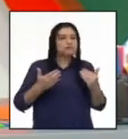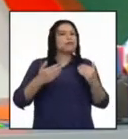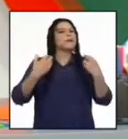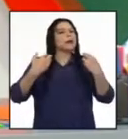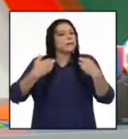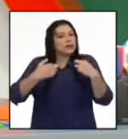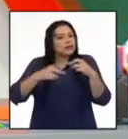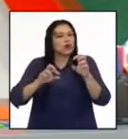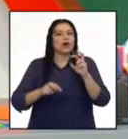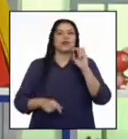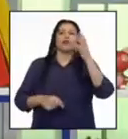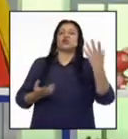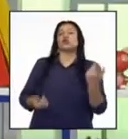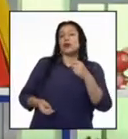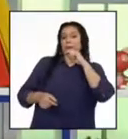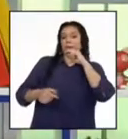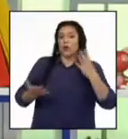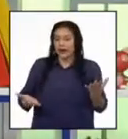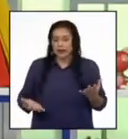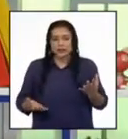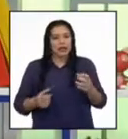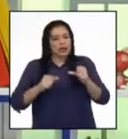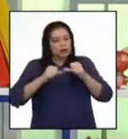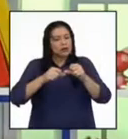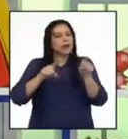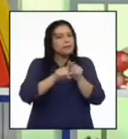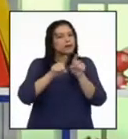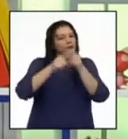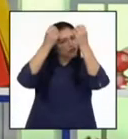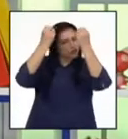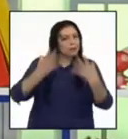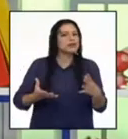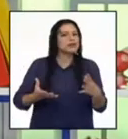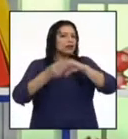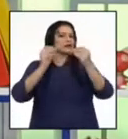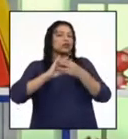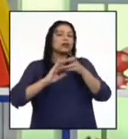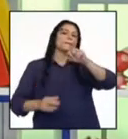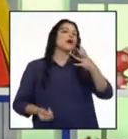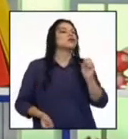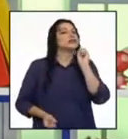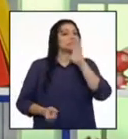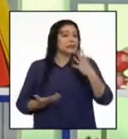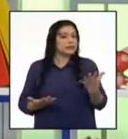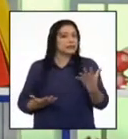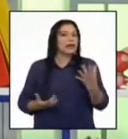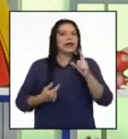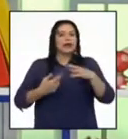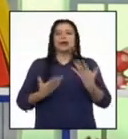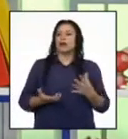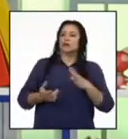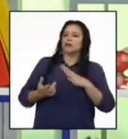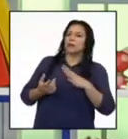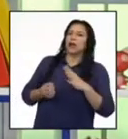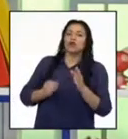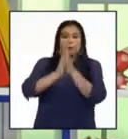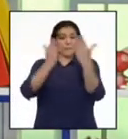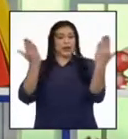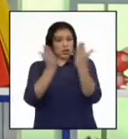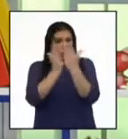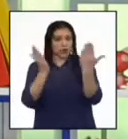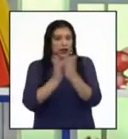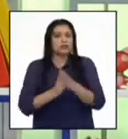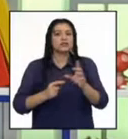las futuras ciudadanas. Siguiendo con la misma fuente, la historiadora Poulsen señala que en el espacio formal los periódicos